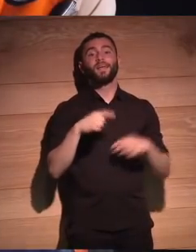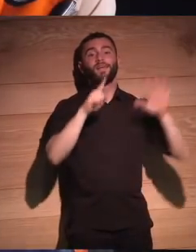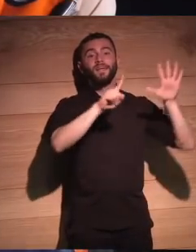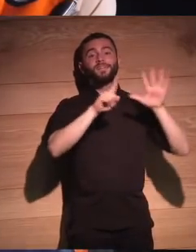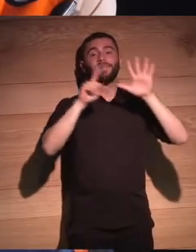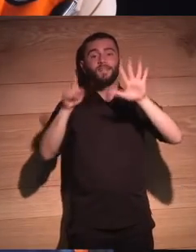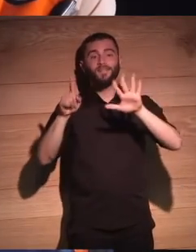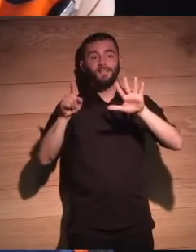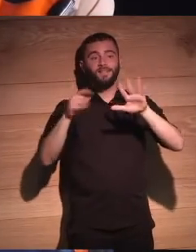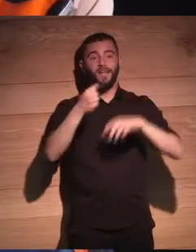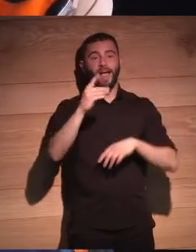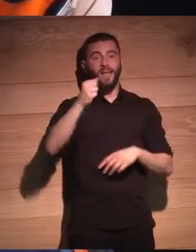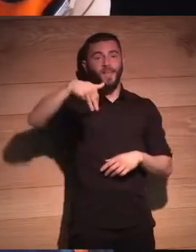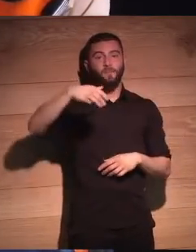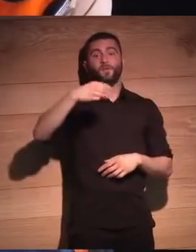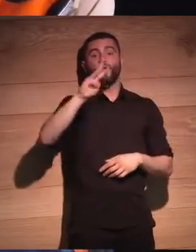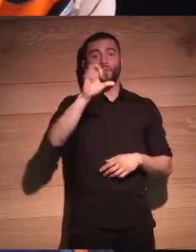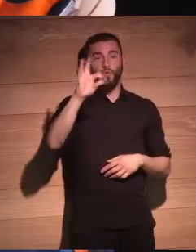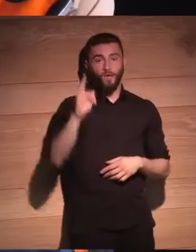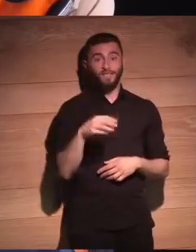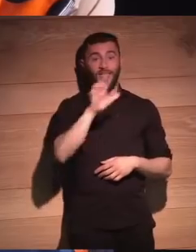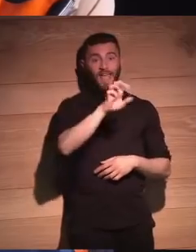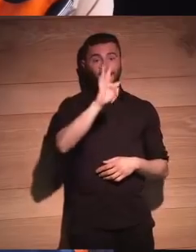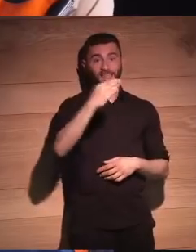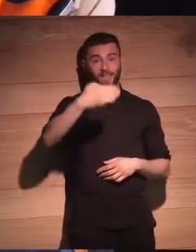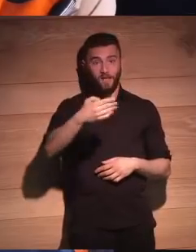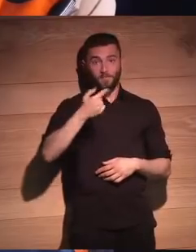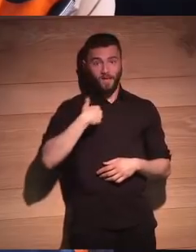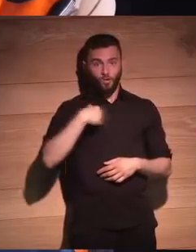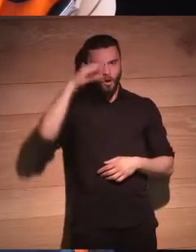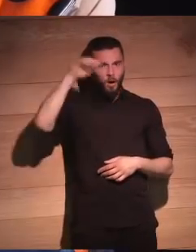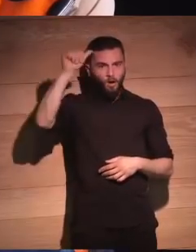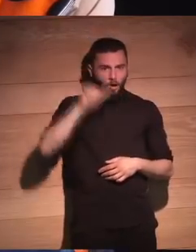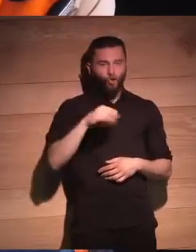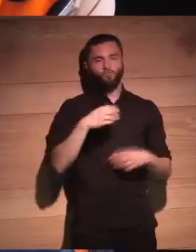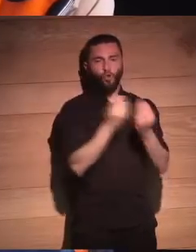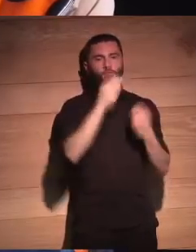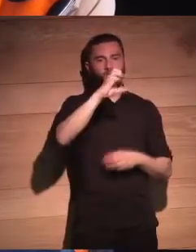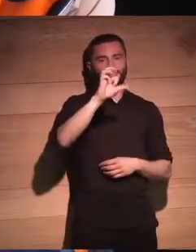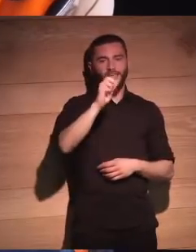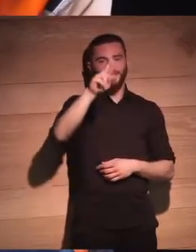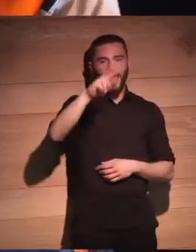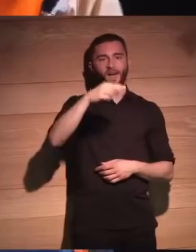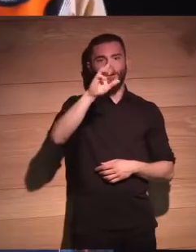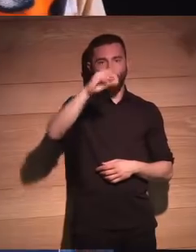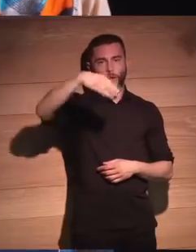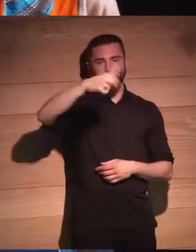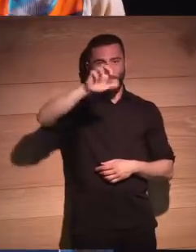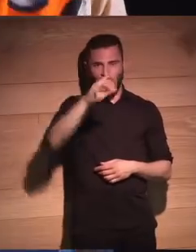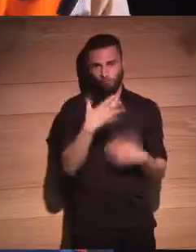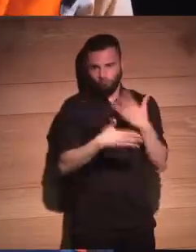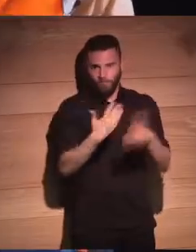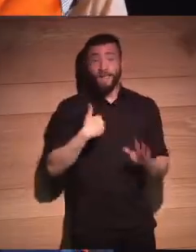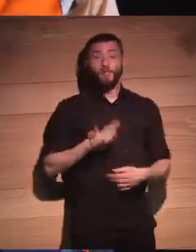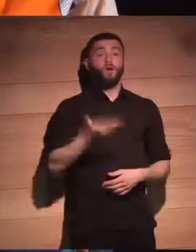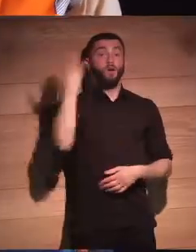porque la echaba en la ETV. Entonces yo lo veía en la ETV con César Romero haciendo de Joker y estas cosas. Entonces, claro, ese es mi Batman de niño. Entonces, era muy